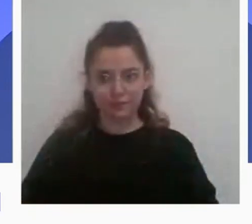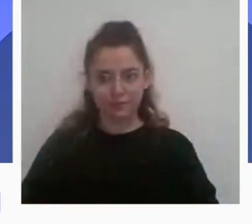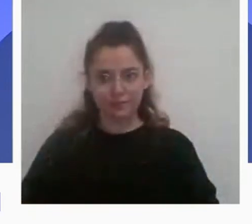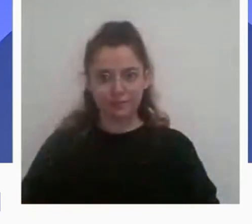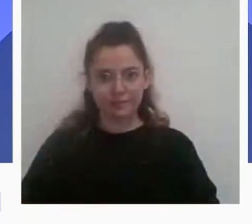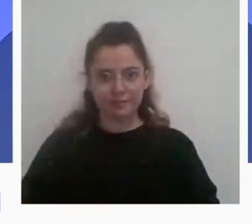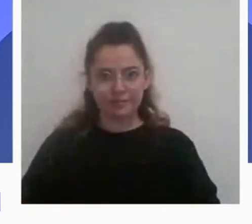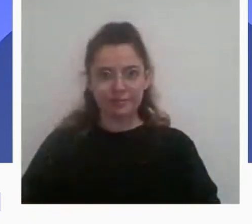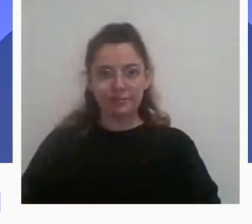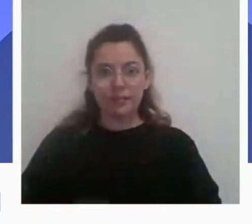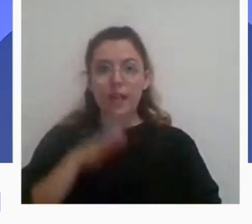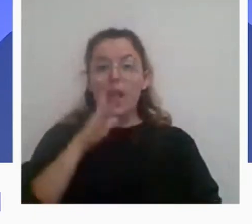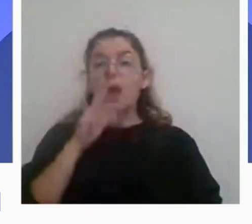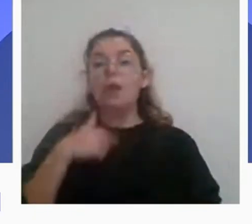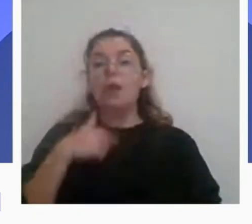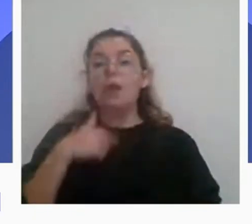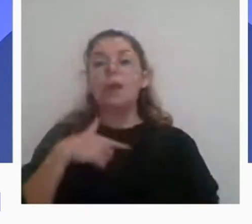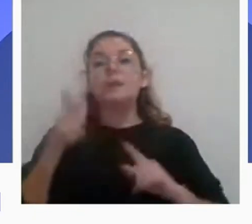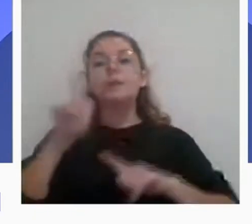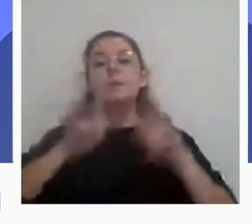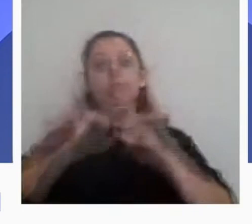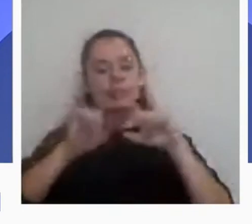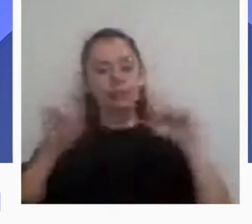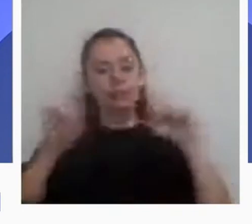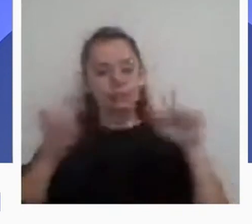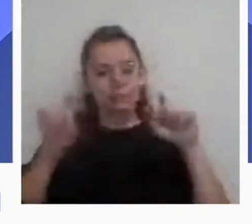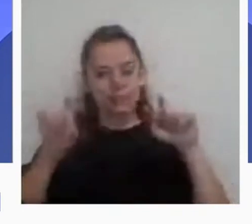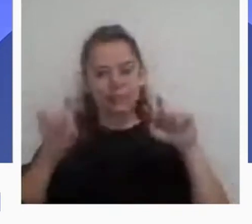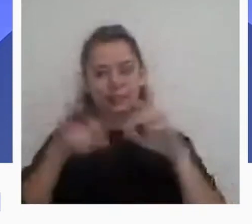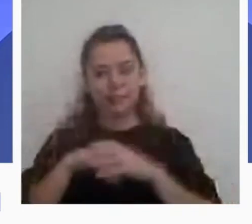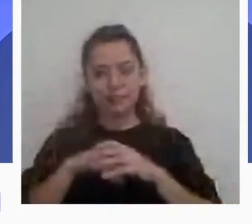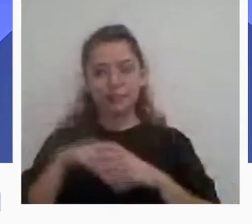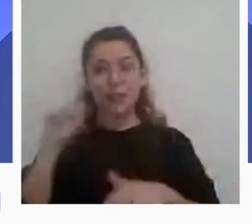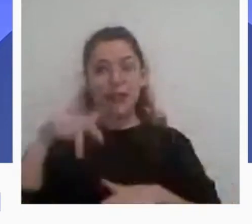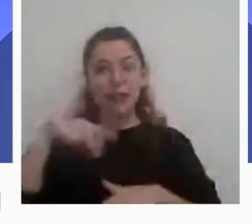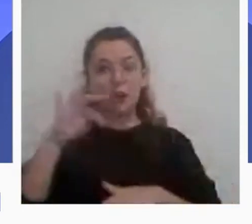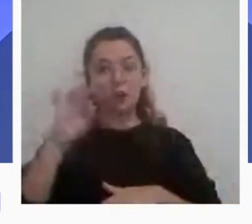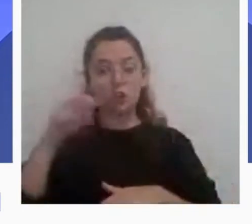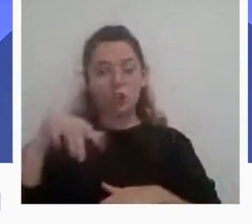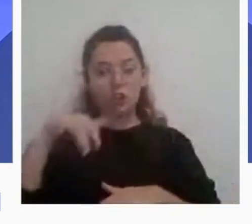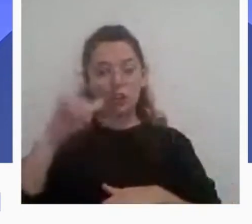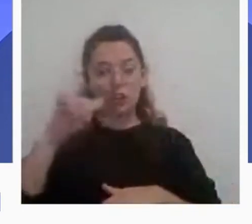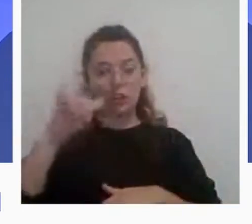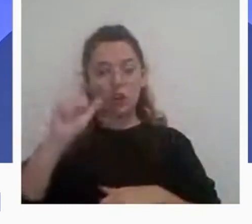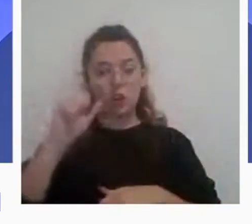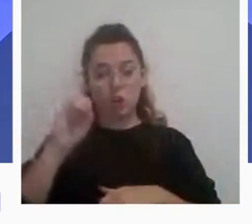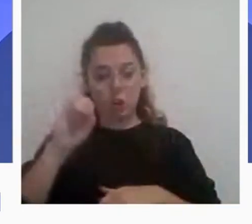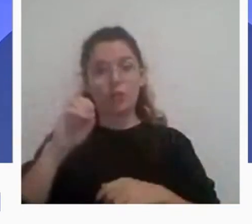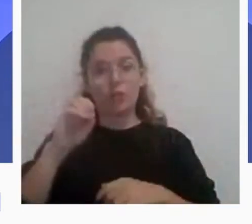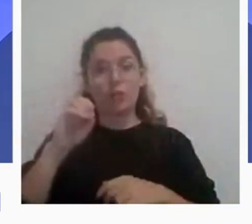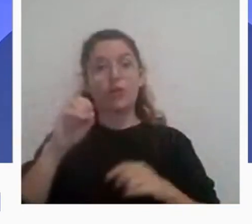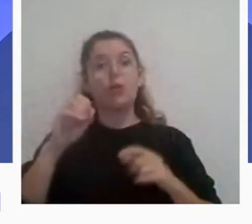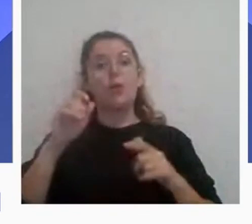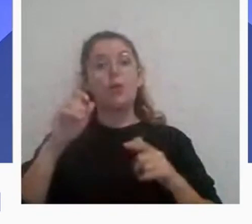vamos a los viajes de empresas, a ver si te presento bien, Antonio López Martos, cofundador de ViewTrip, ¿verdad? Una